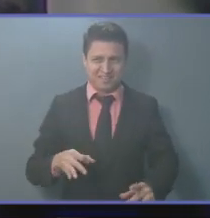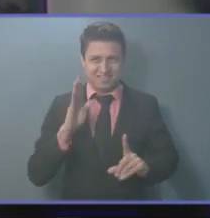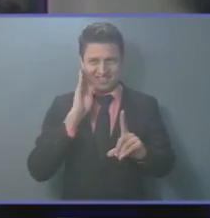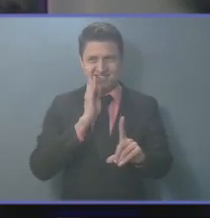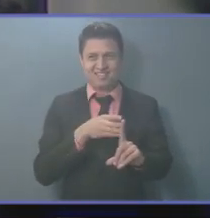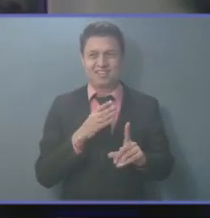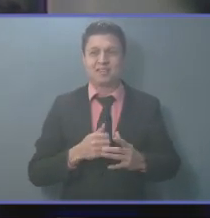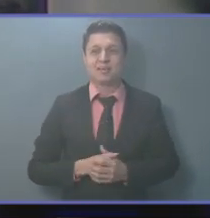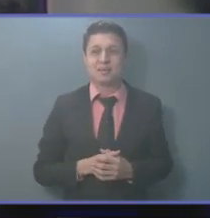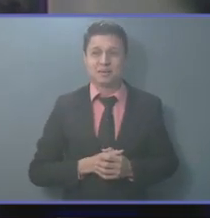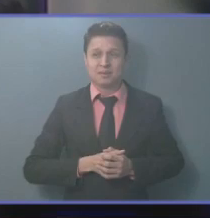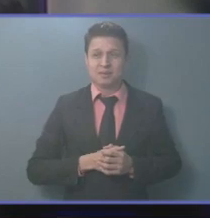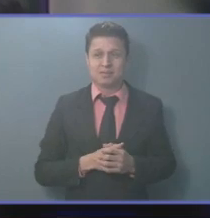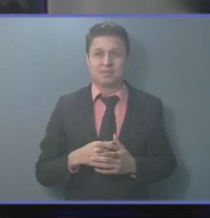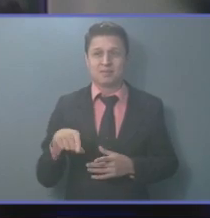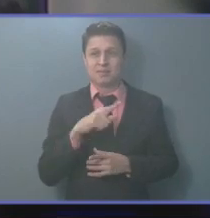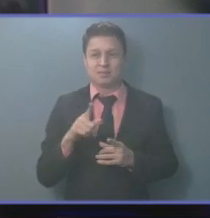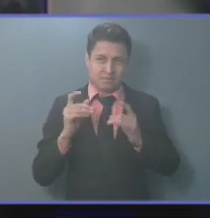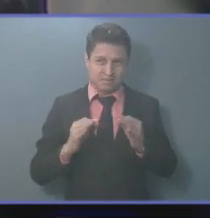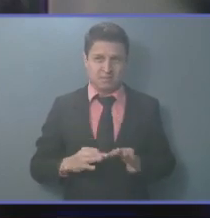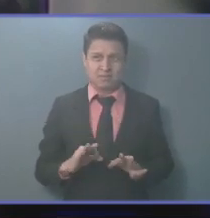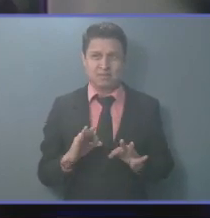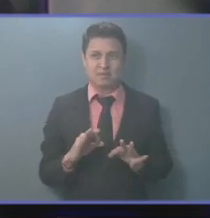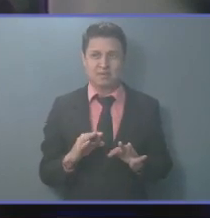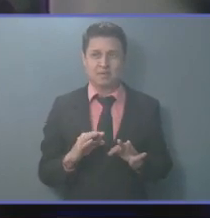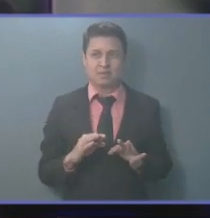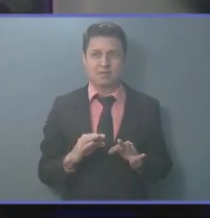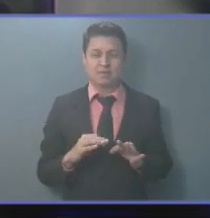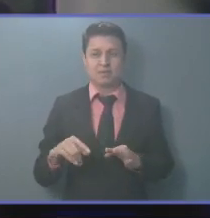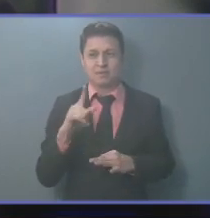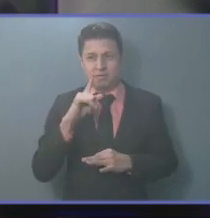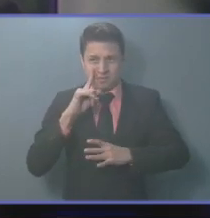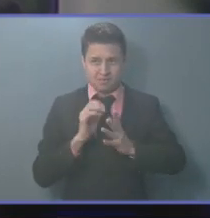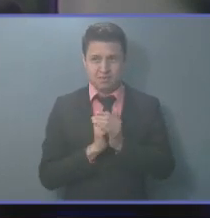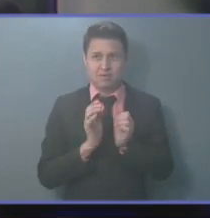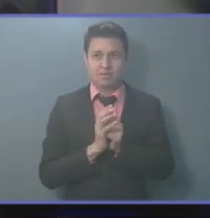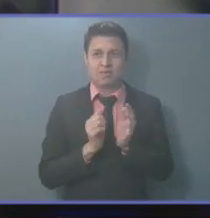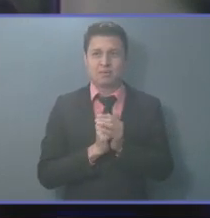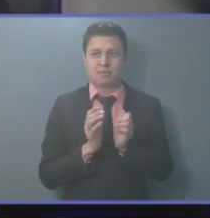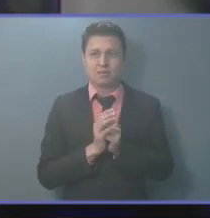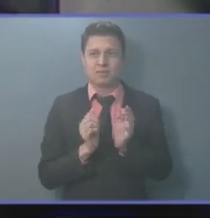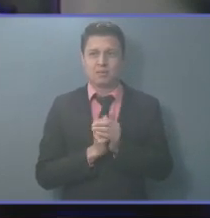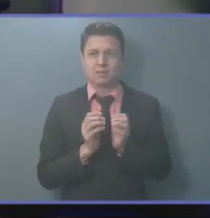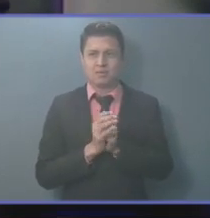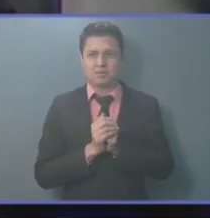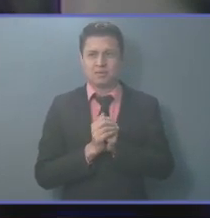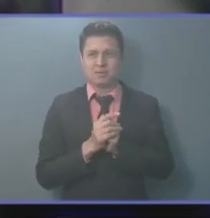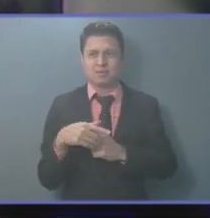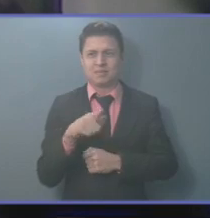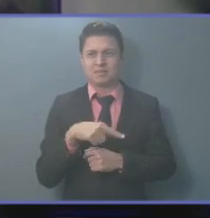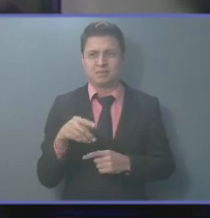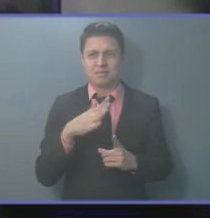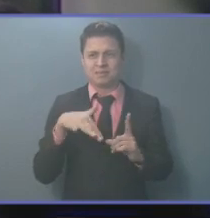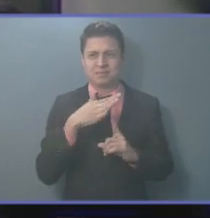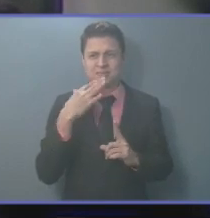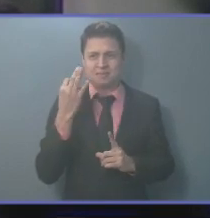es que vaya directamente a solventar los problemas de la gente y que se puede de alguna